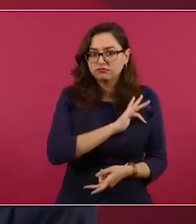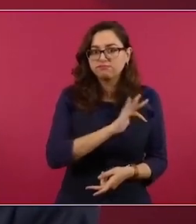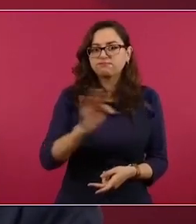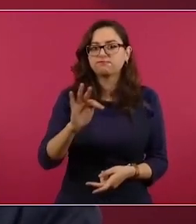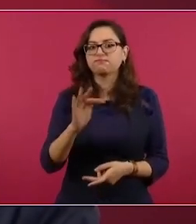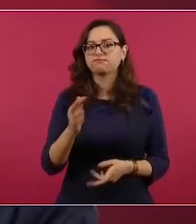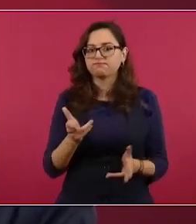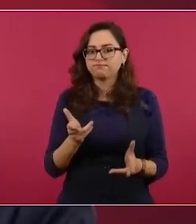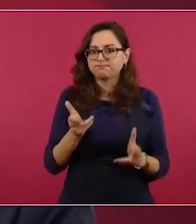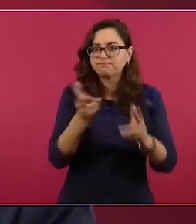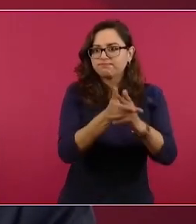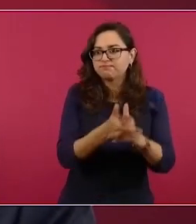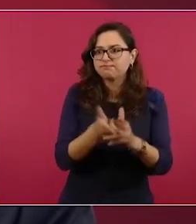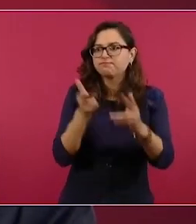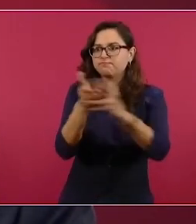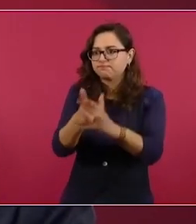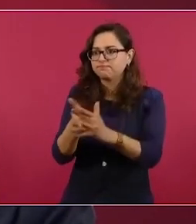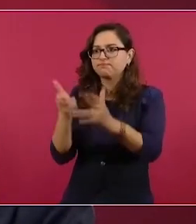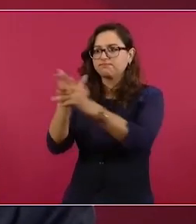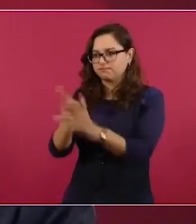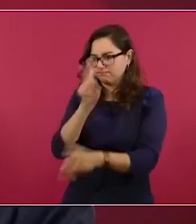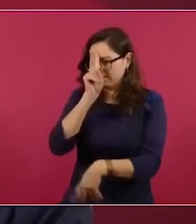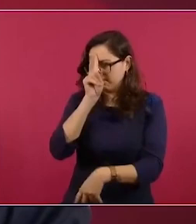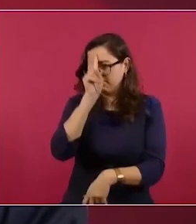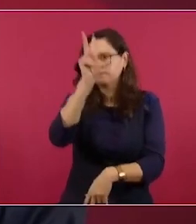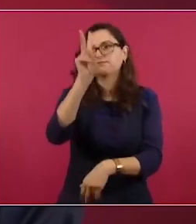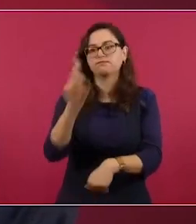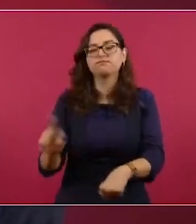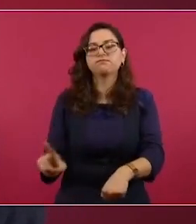No consideramos que